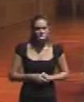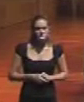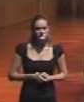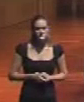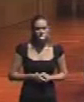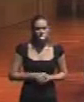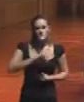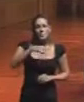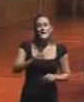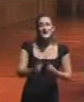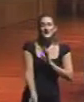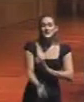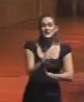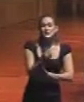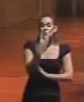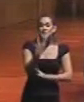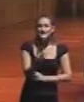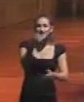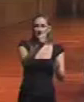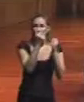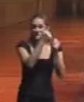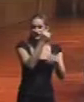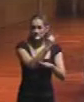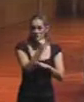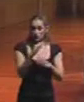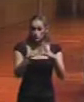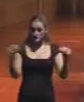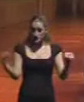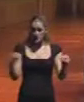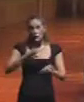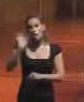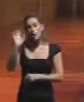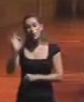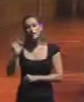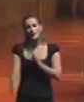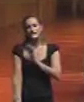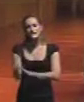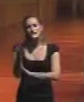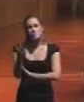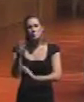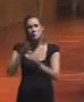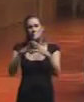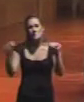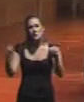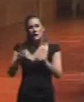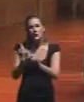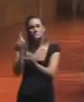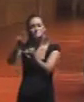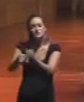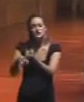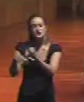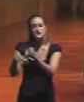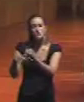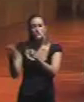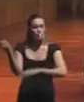la creación de 3 nuevos institutos universitarios o la participación de la universidad en la constitución de un fondo de capital